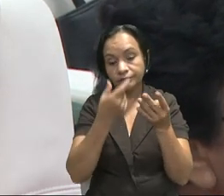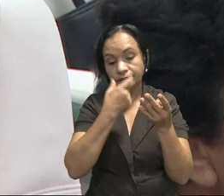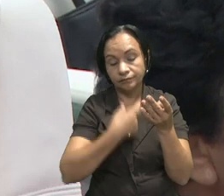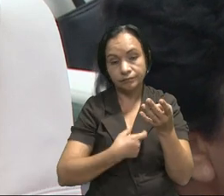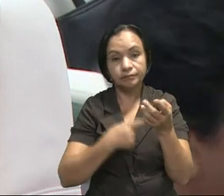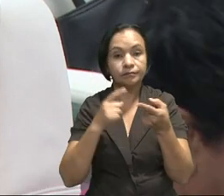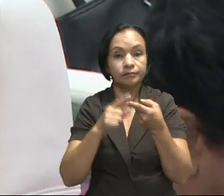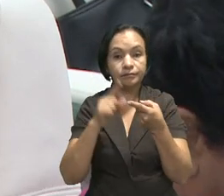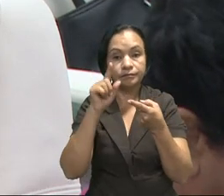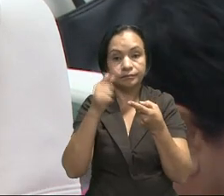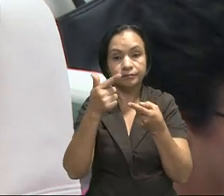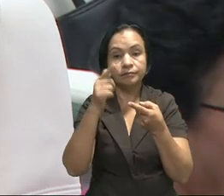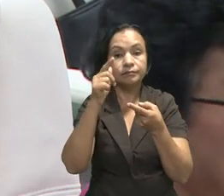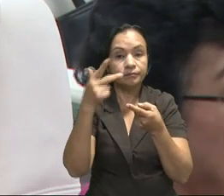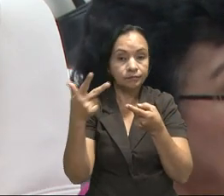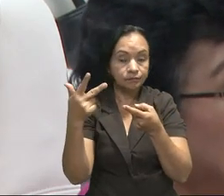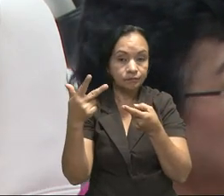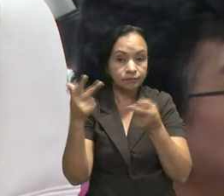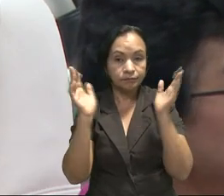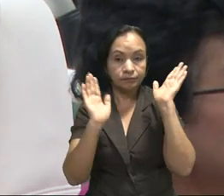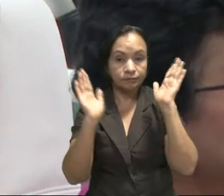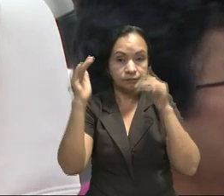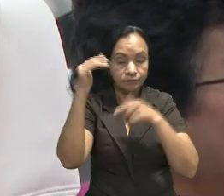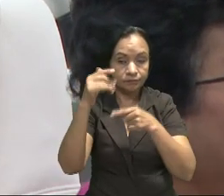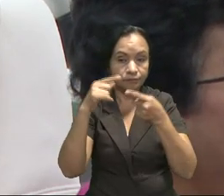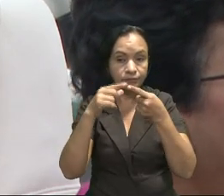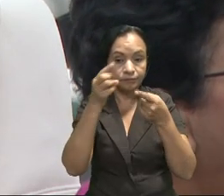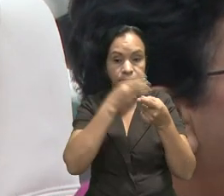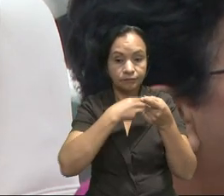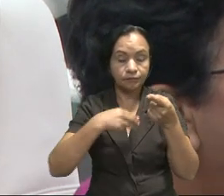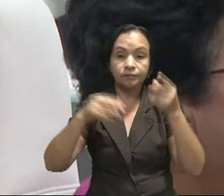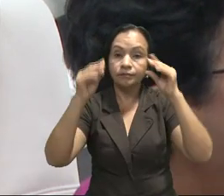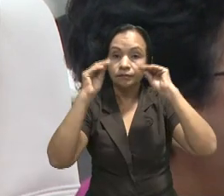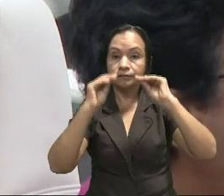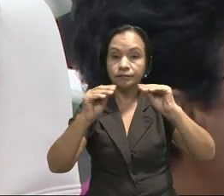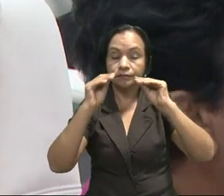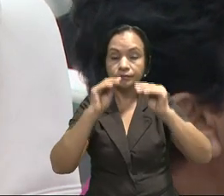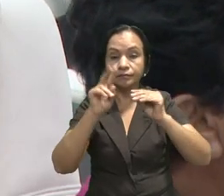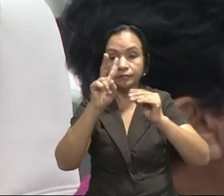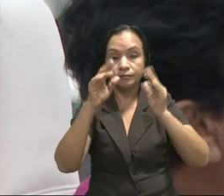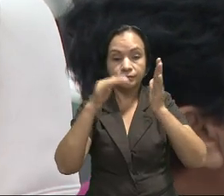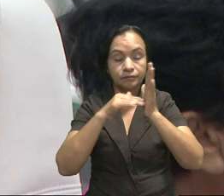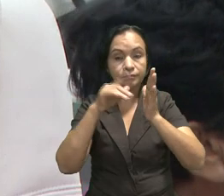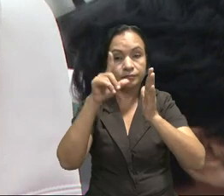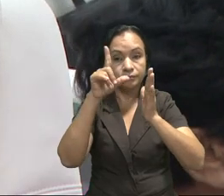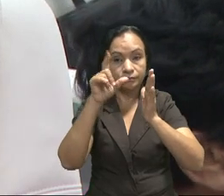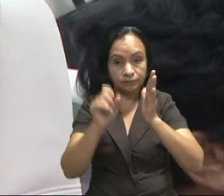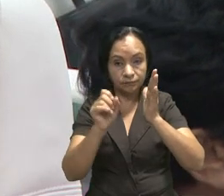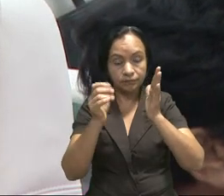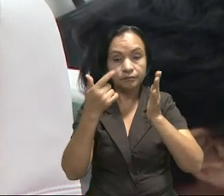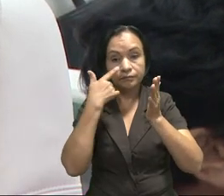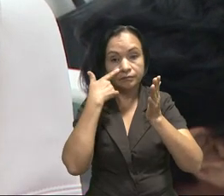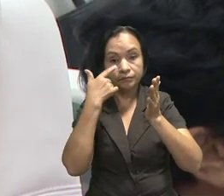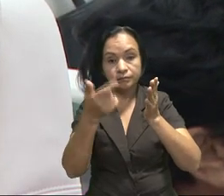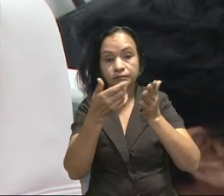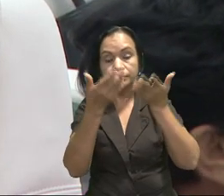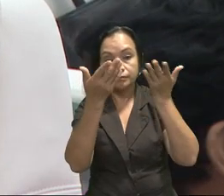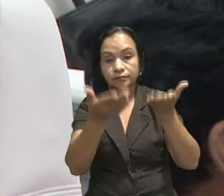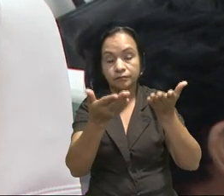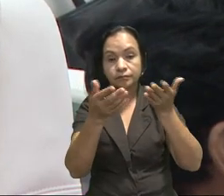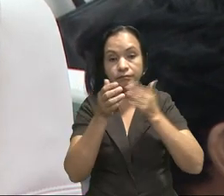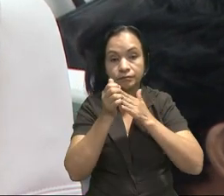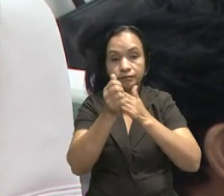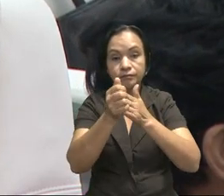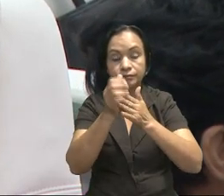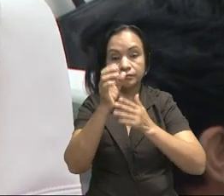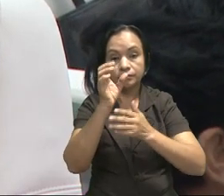condecoraciones: 1978, diploma deportivo otorgado por el Ministerio de Educación; 2010, certificado de reconocimiento otorgado por la Guía de